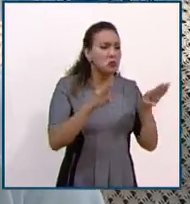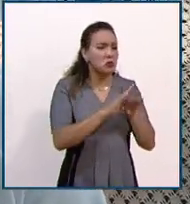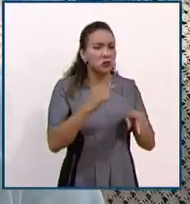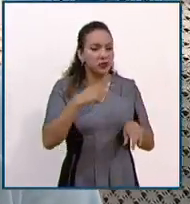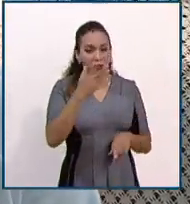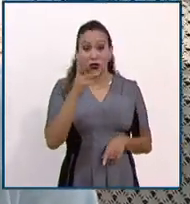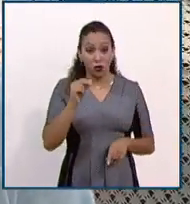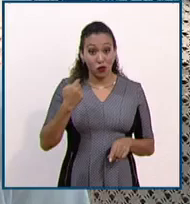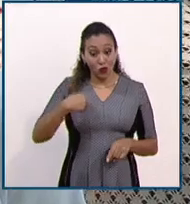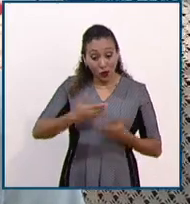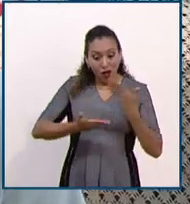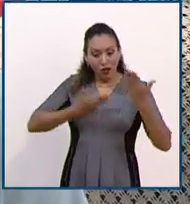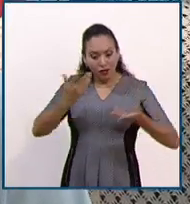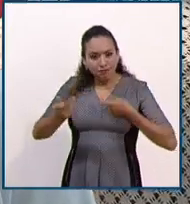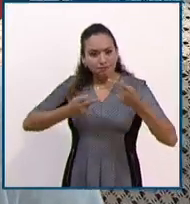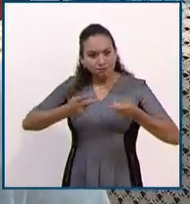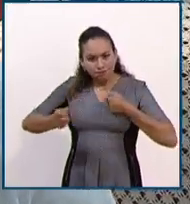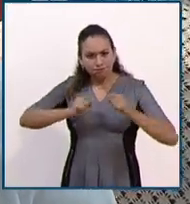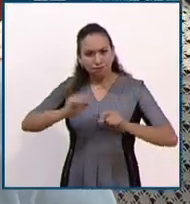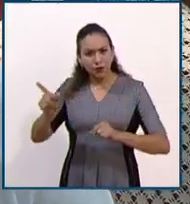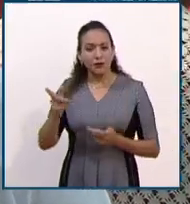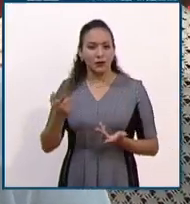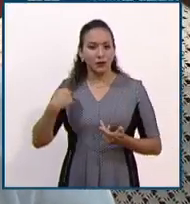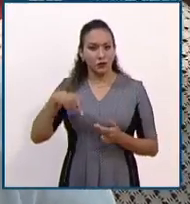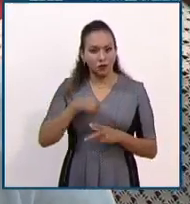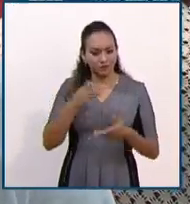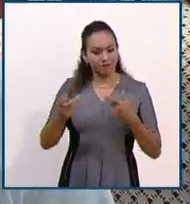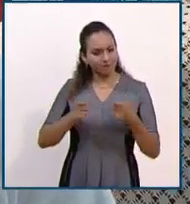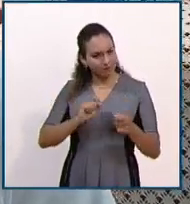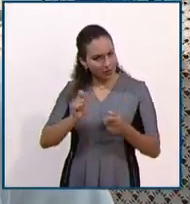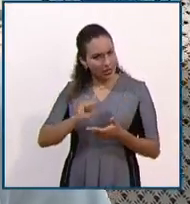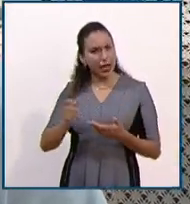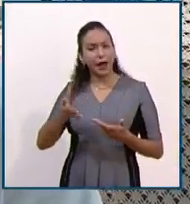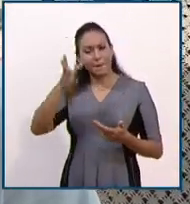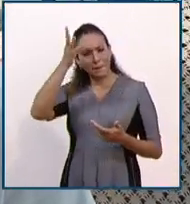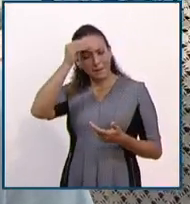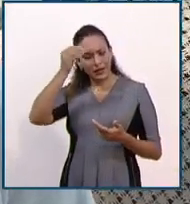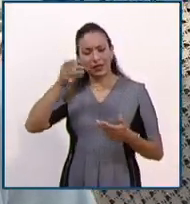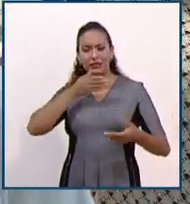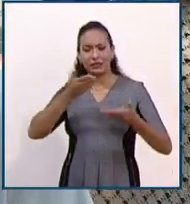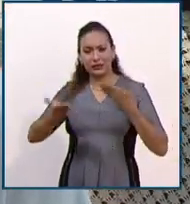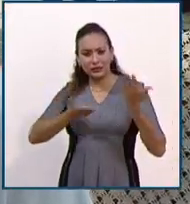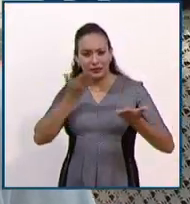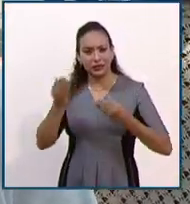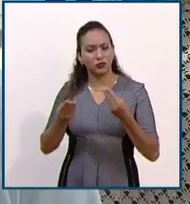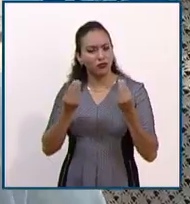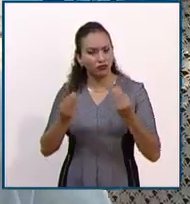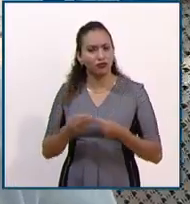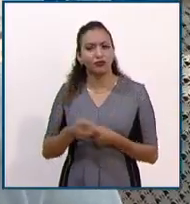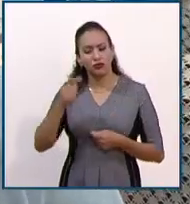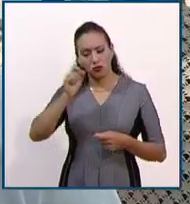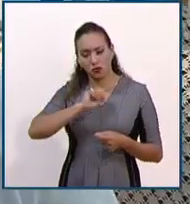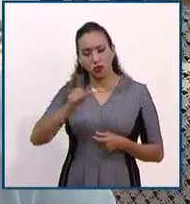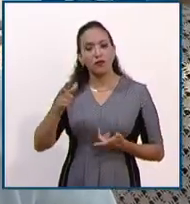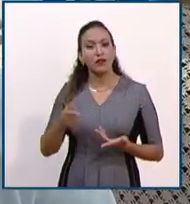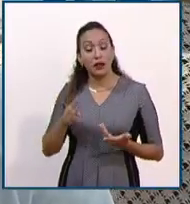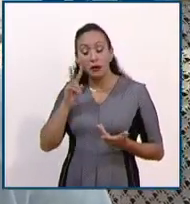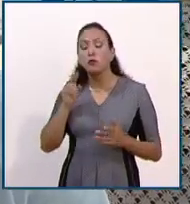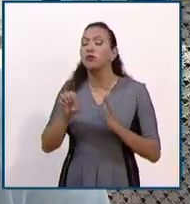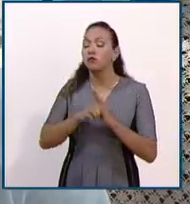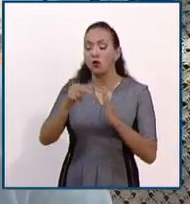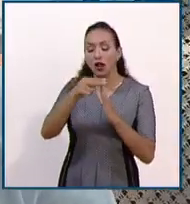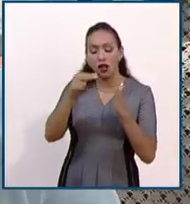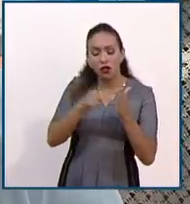estudio, el constante estudio para definir los alcances, como usted me lo menciona, de una norma, si efectivamente eso no